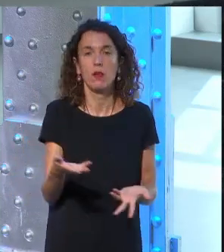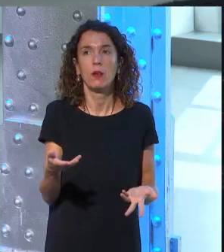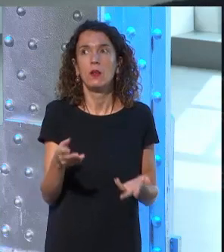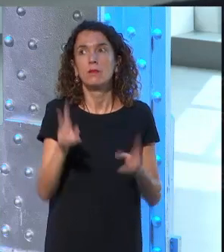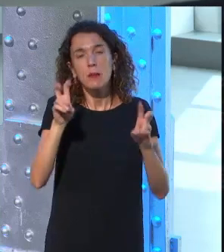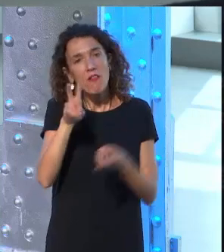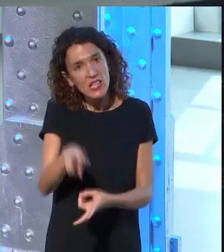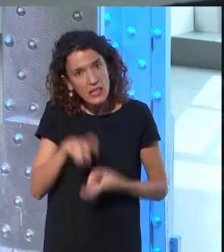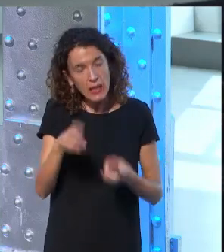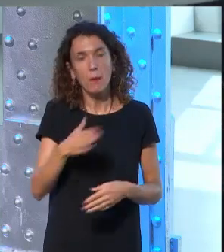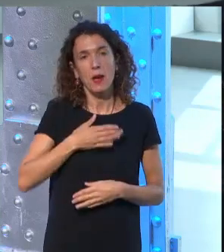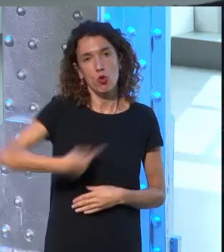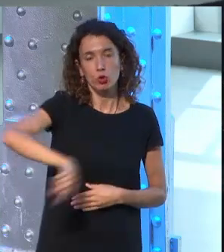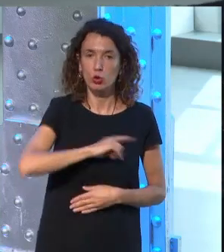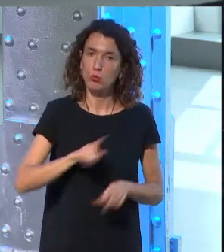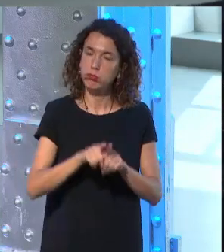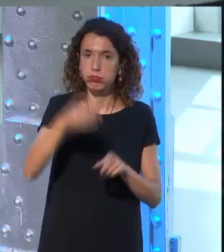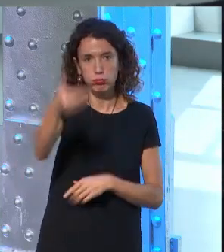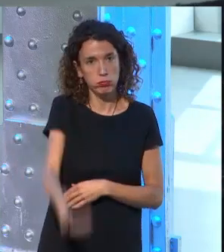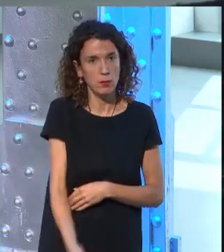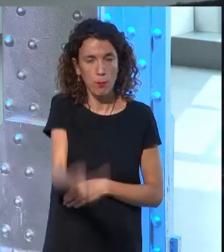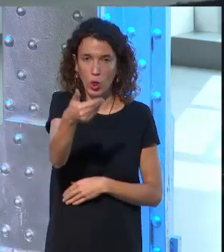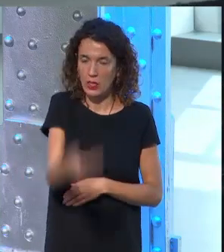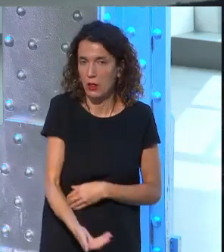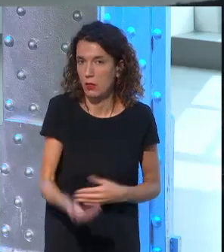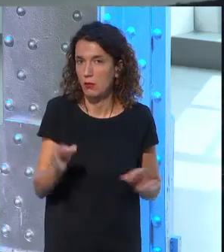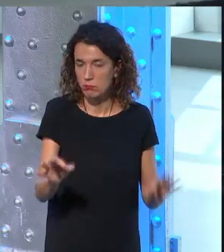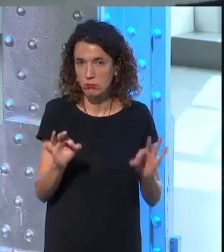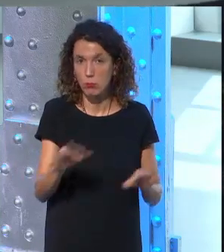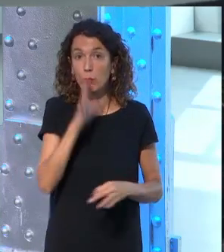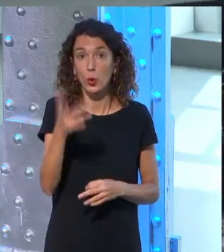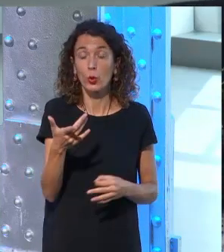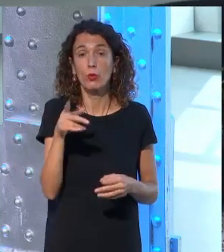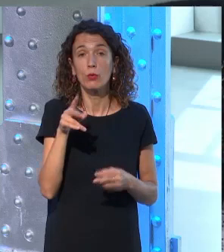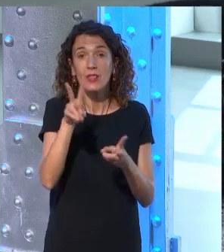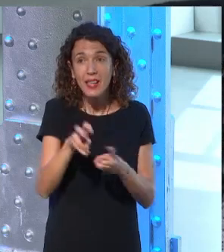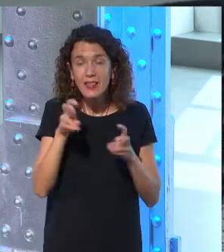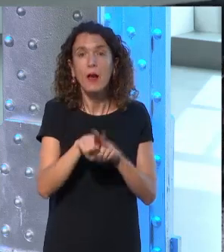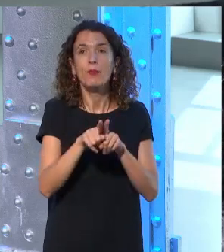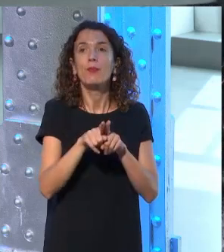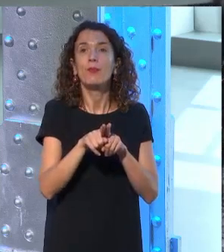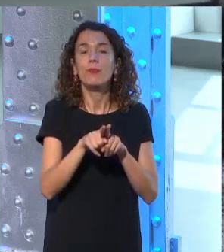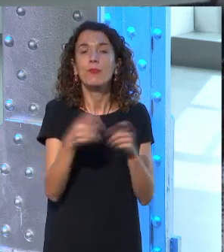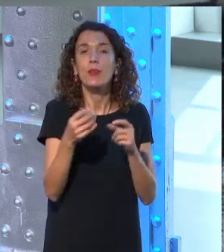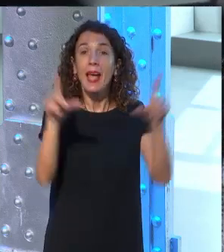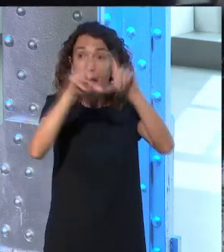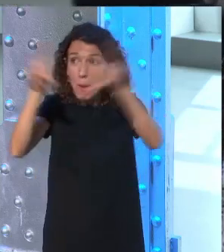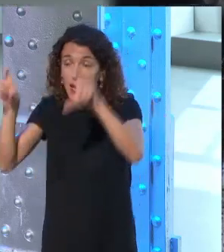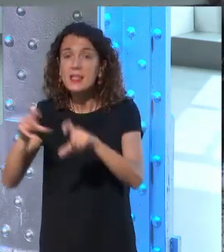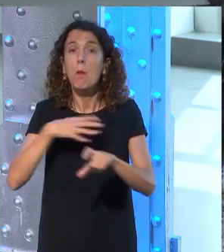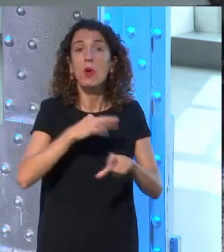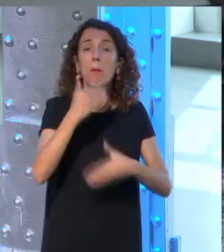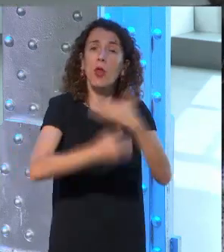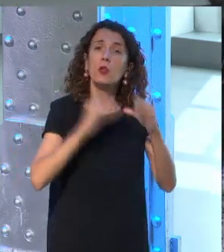fiscalidad para nosotros es un tema clave e importante, porque permite que las empresas se puedan adaptar